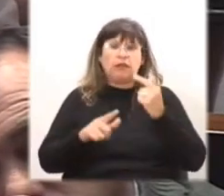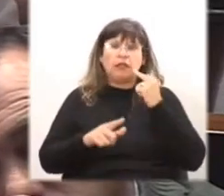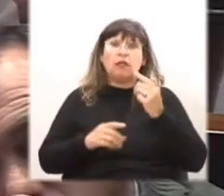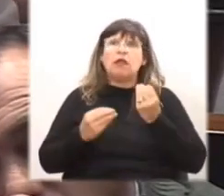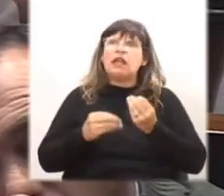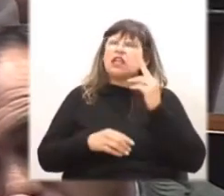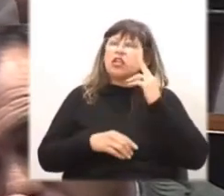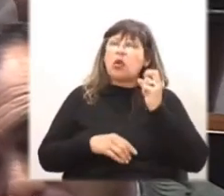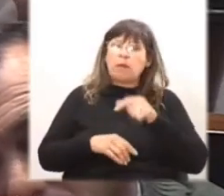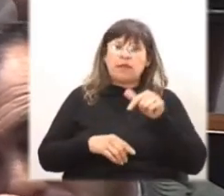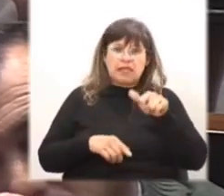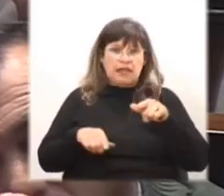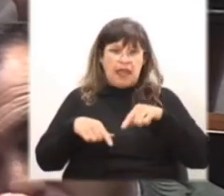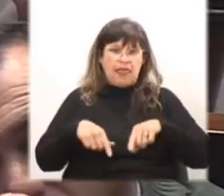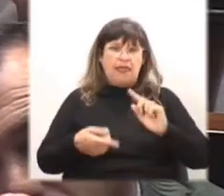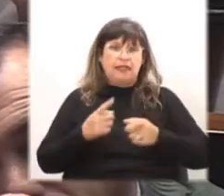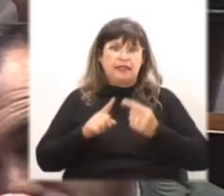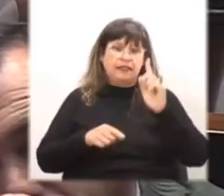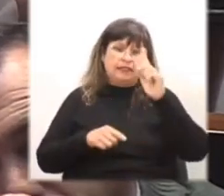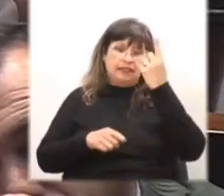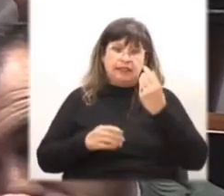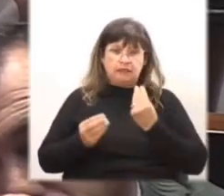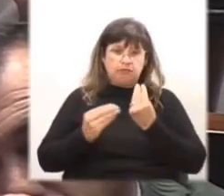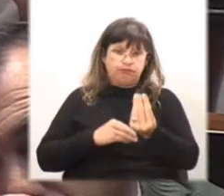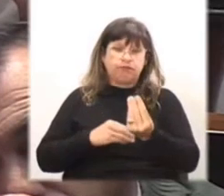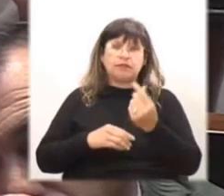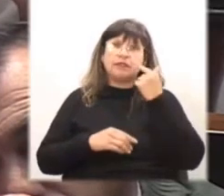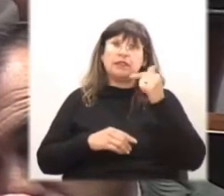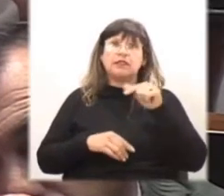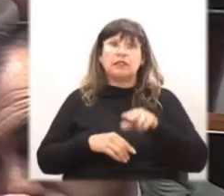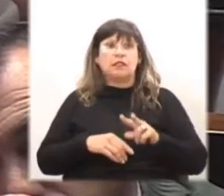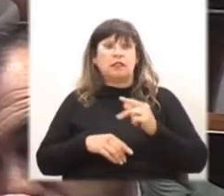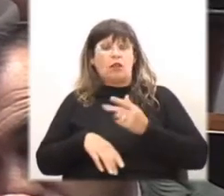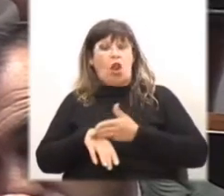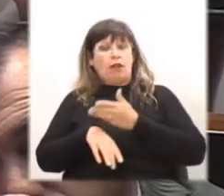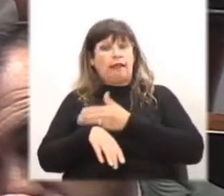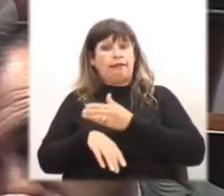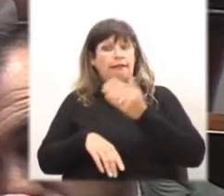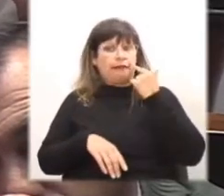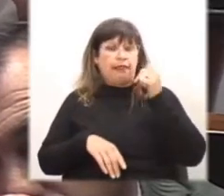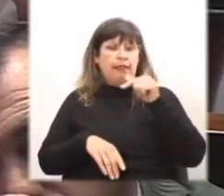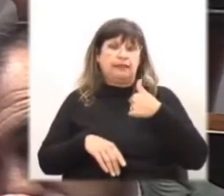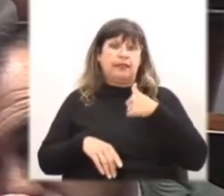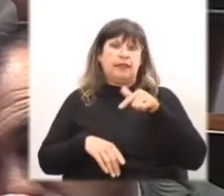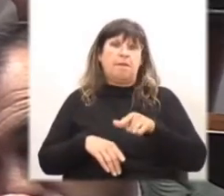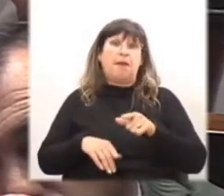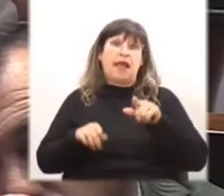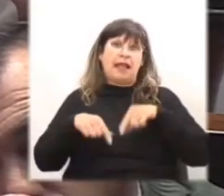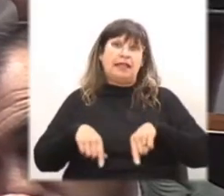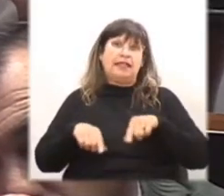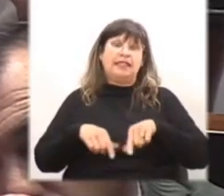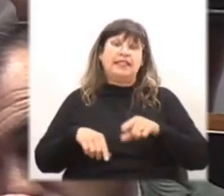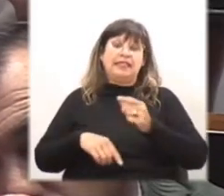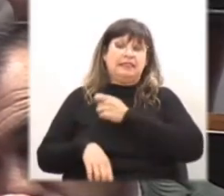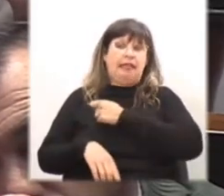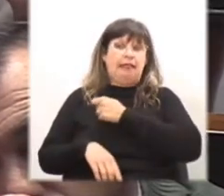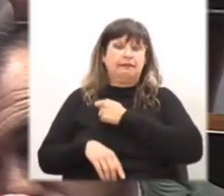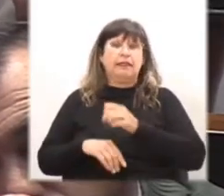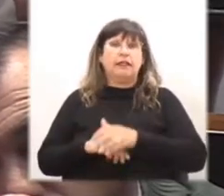señor canciller de esta designación, teniendo en cuenta los antecedentes para con la Intendencia de